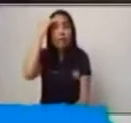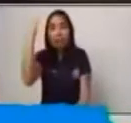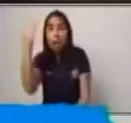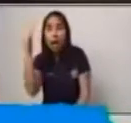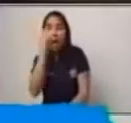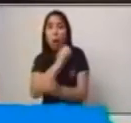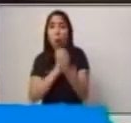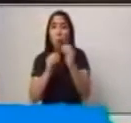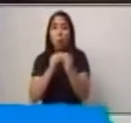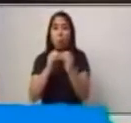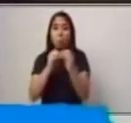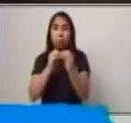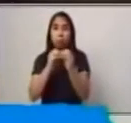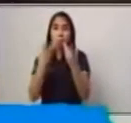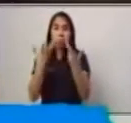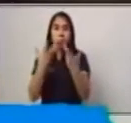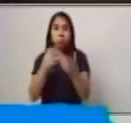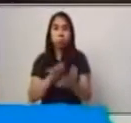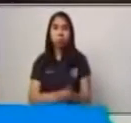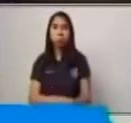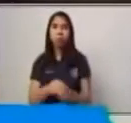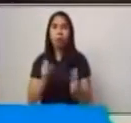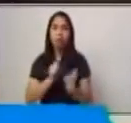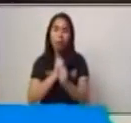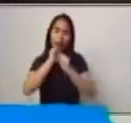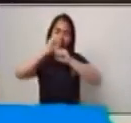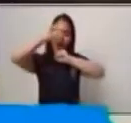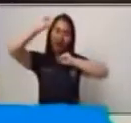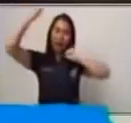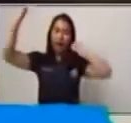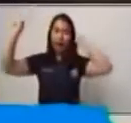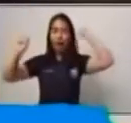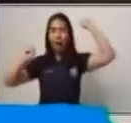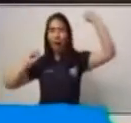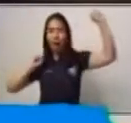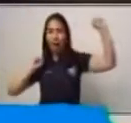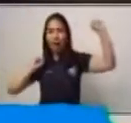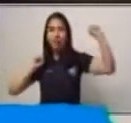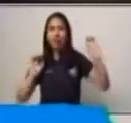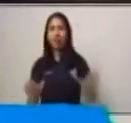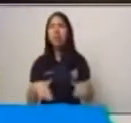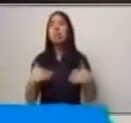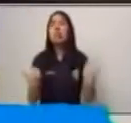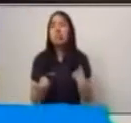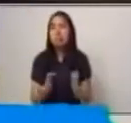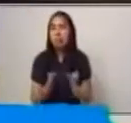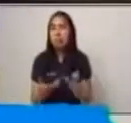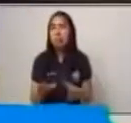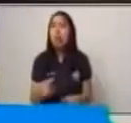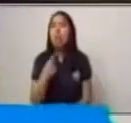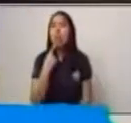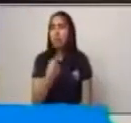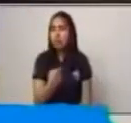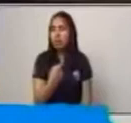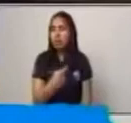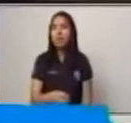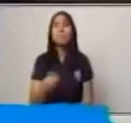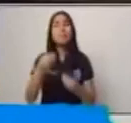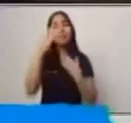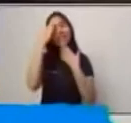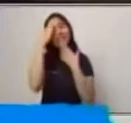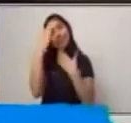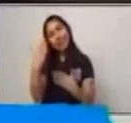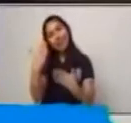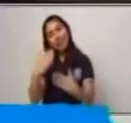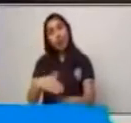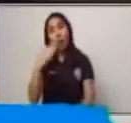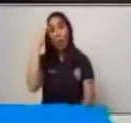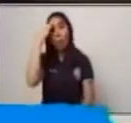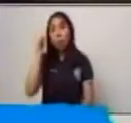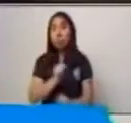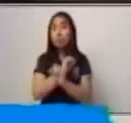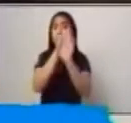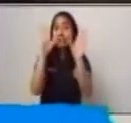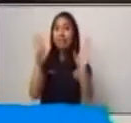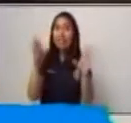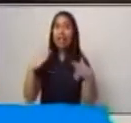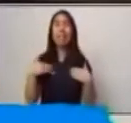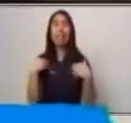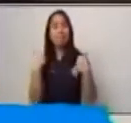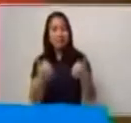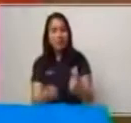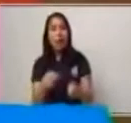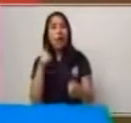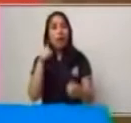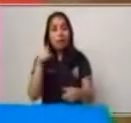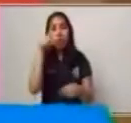Correcto. Muchas gracias, buenos días, ¿cómo están? Esas también son oraciones. Son oraciones